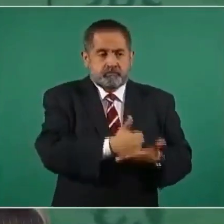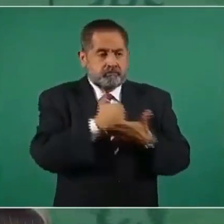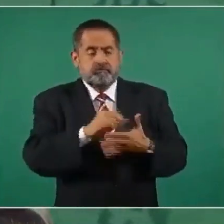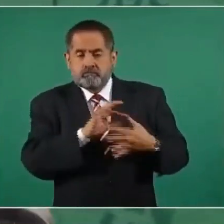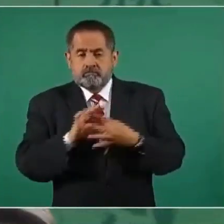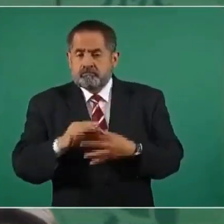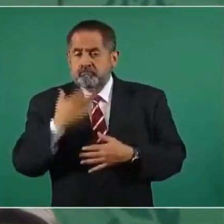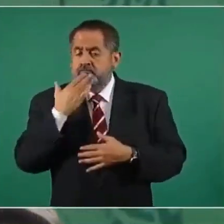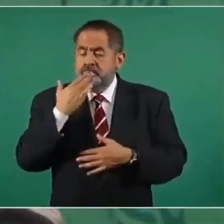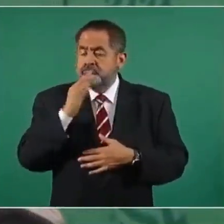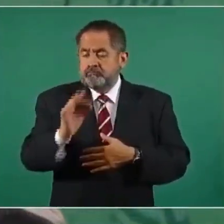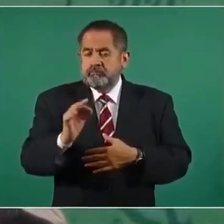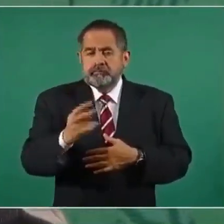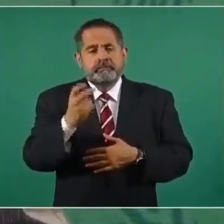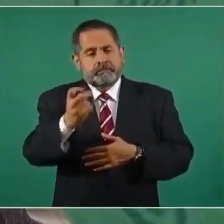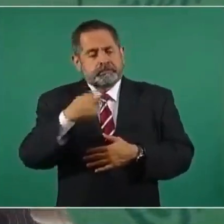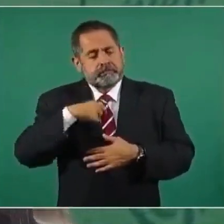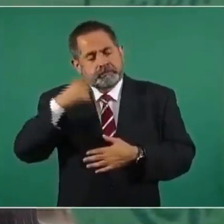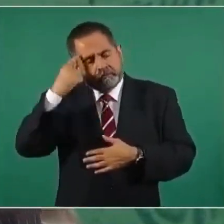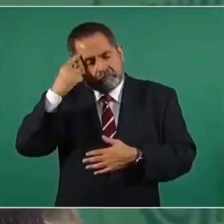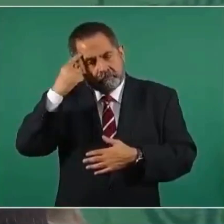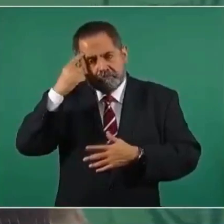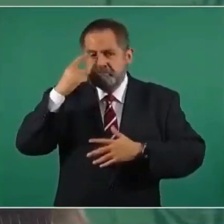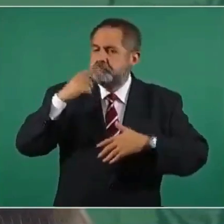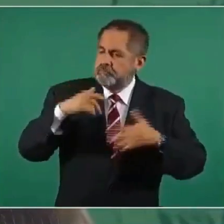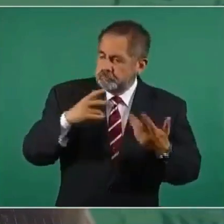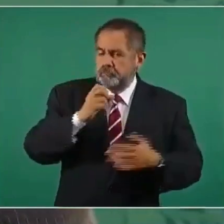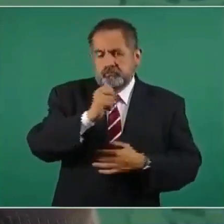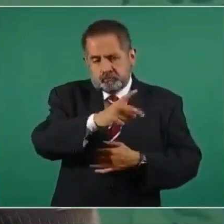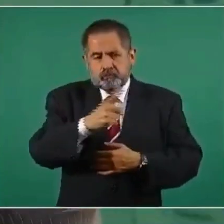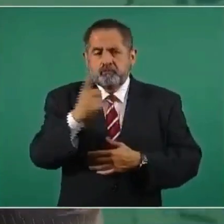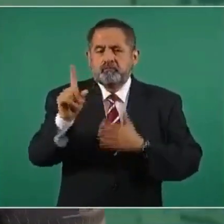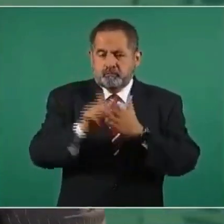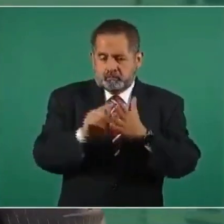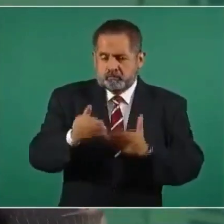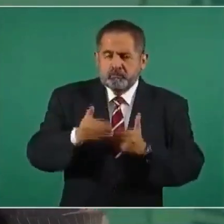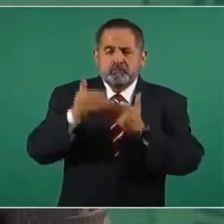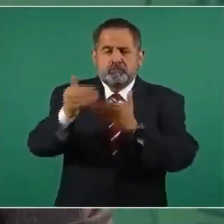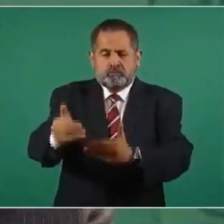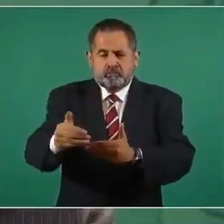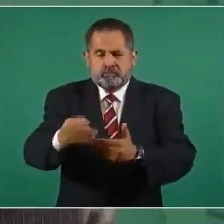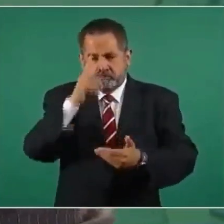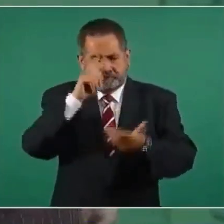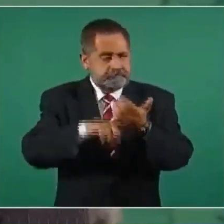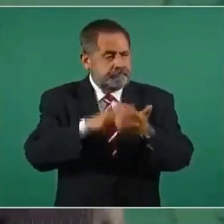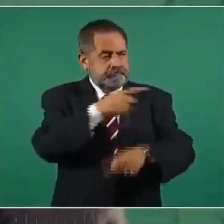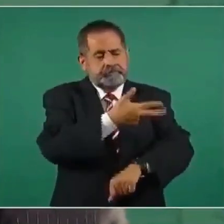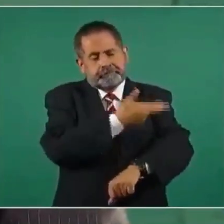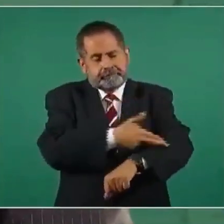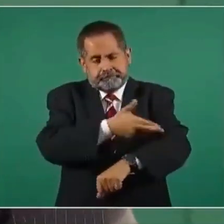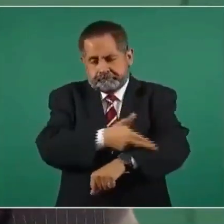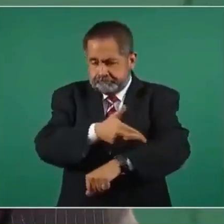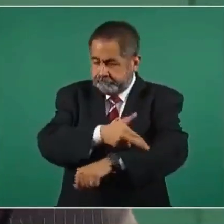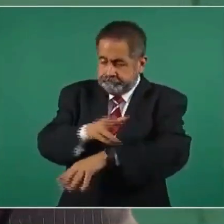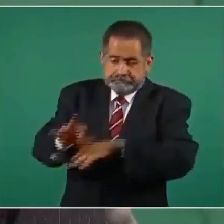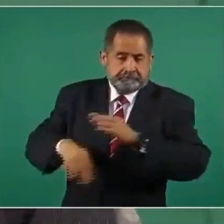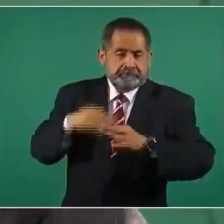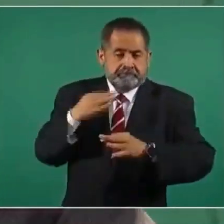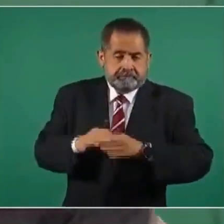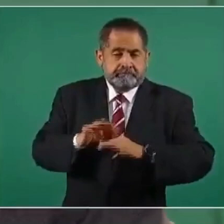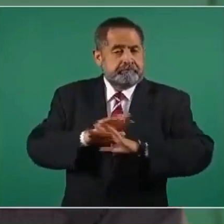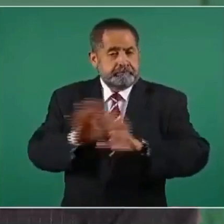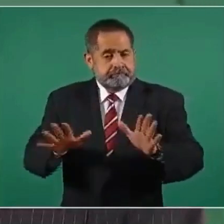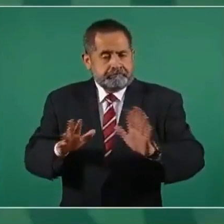esto. Entonces, por eso lo de la prórroga, para que terminen de hacer todos sus cambios.